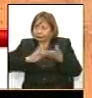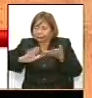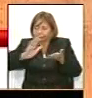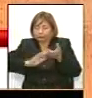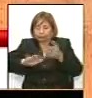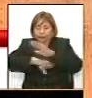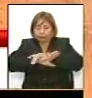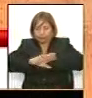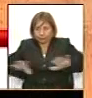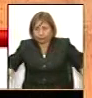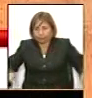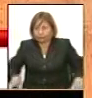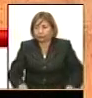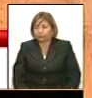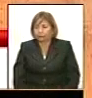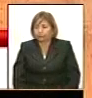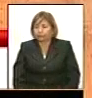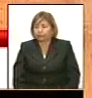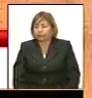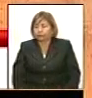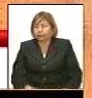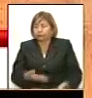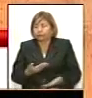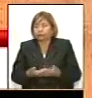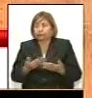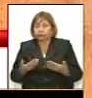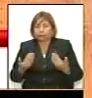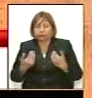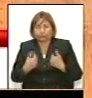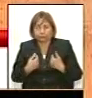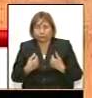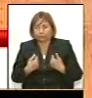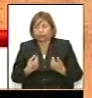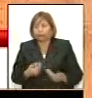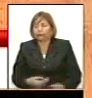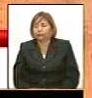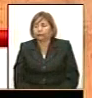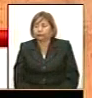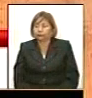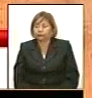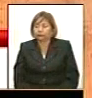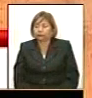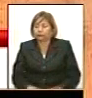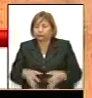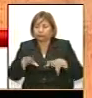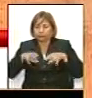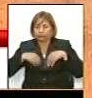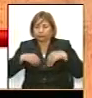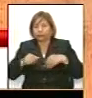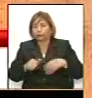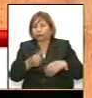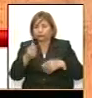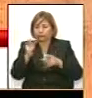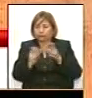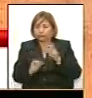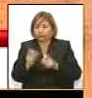disculpen, se acabó. Yo creo que ese tipo de posición tenemos que tener los líderes. Asumir sin meter a otras